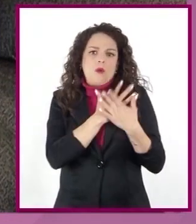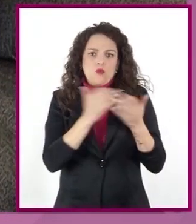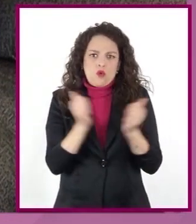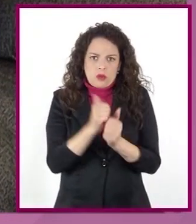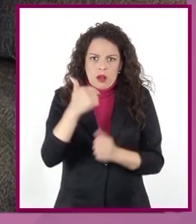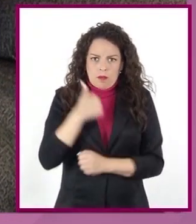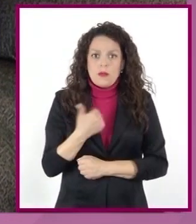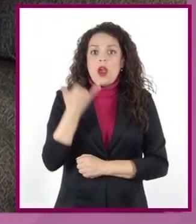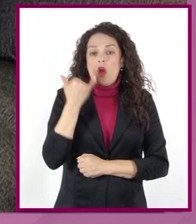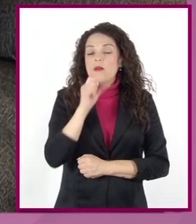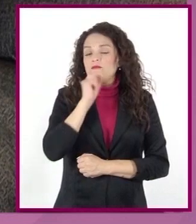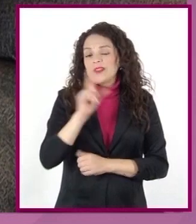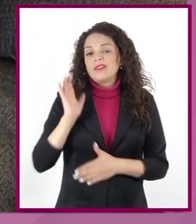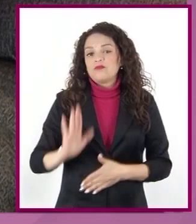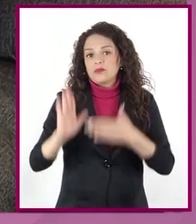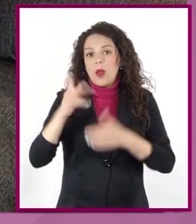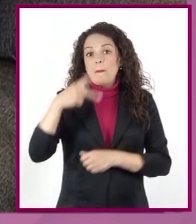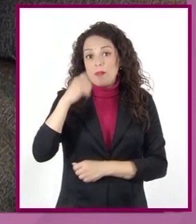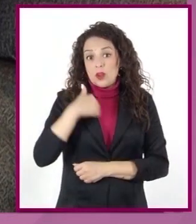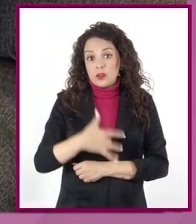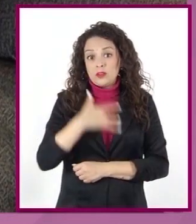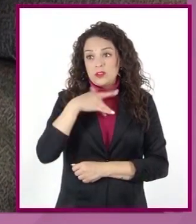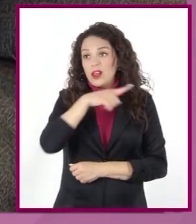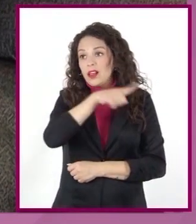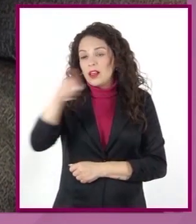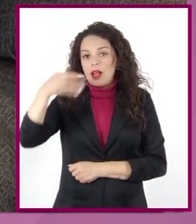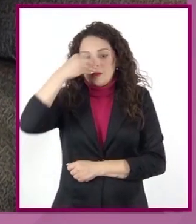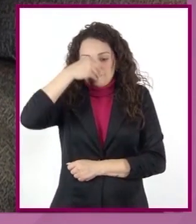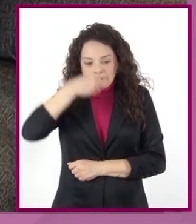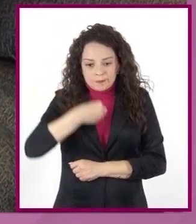dejaba de sentirme que era una carga para todos ellos por estarles